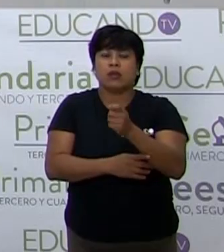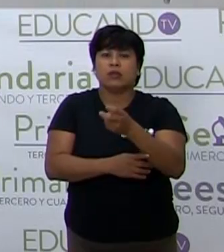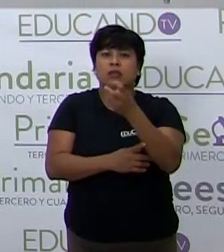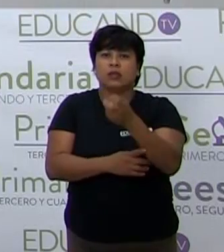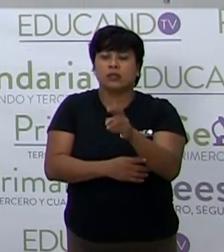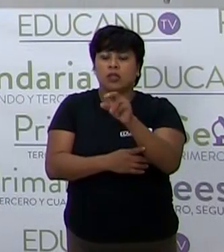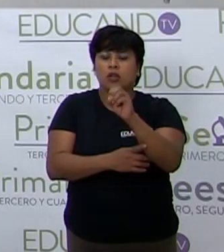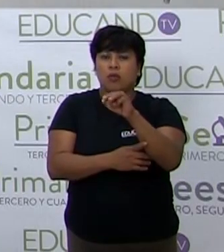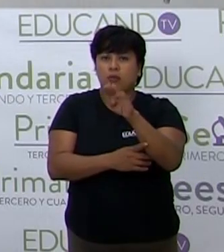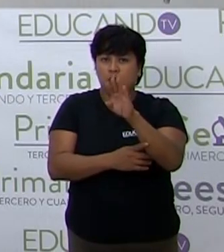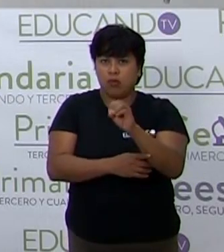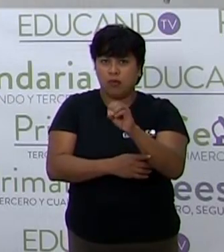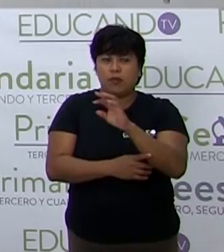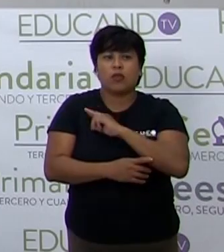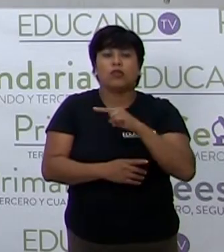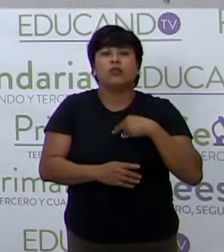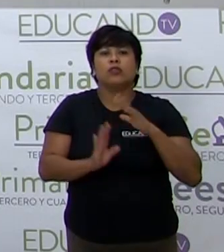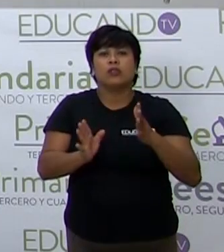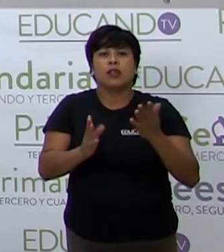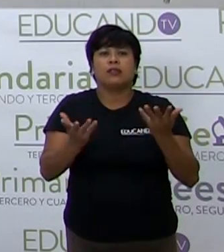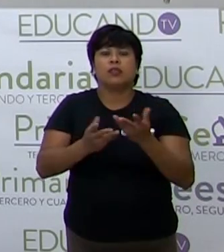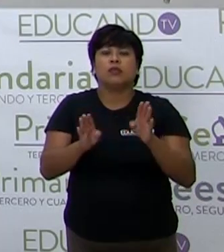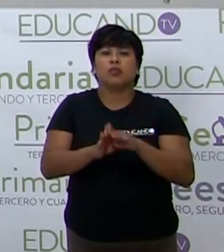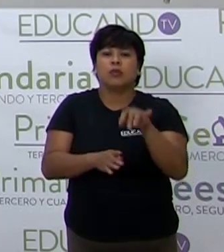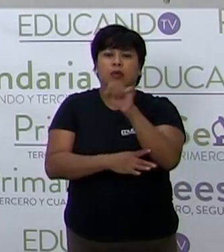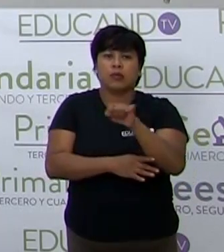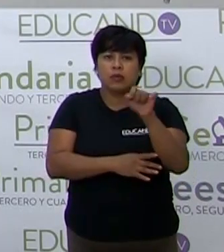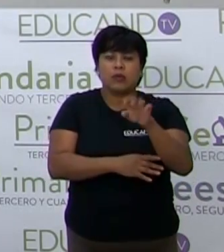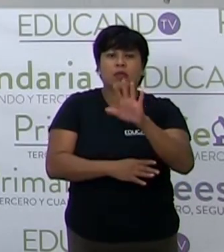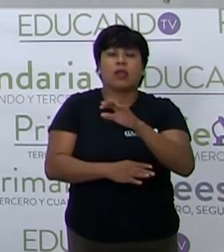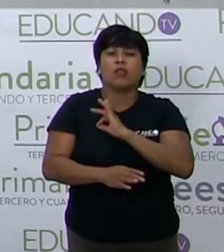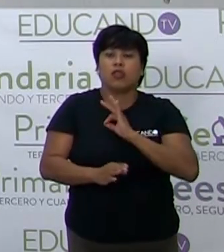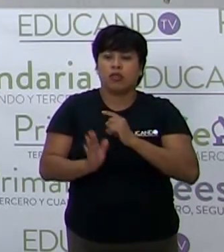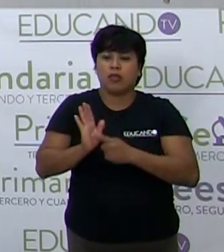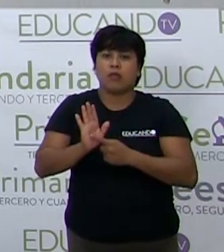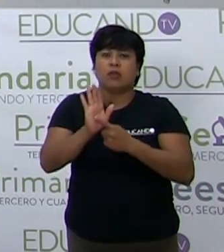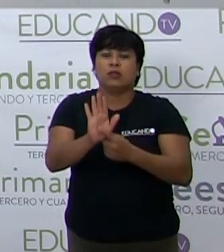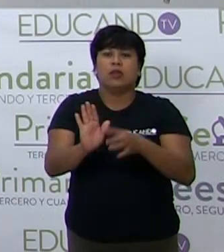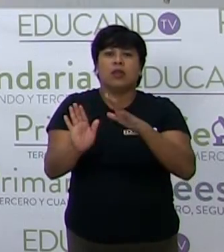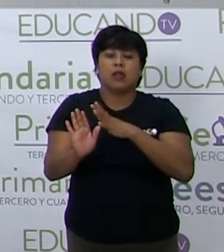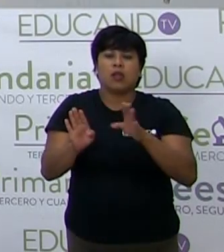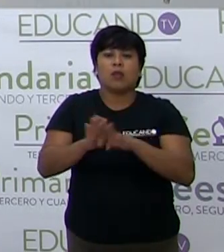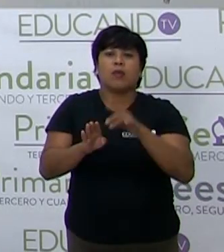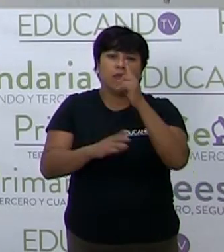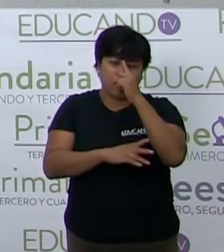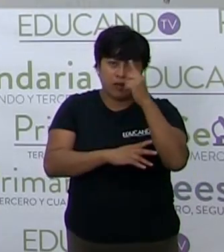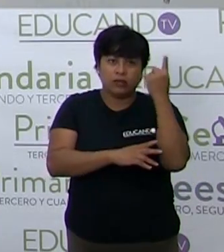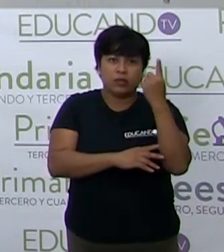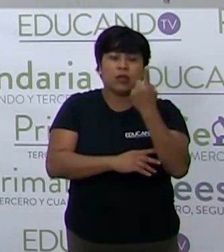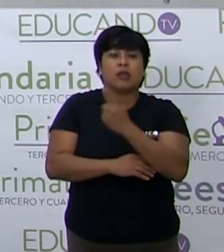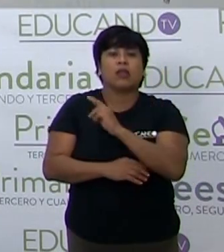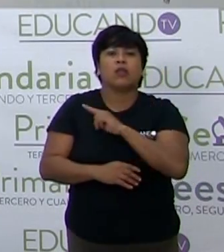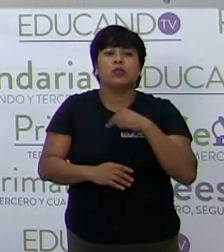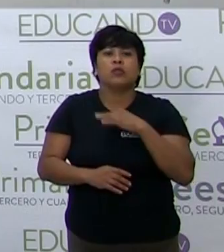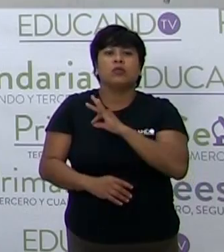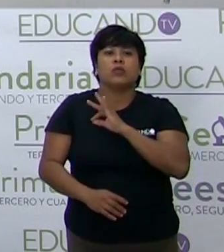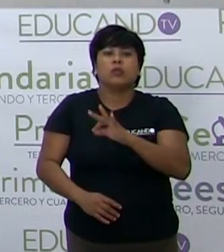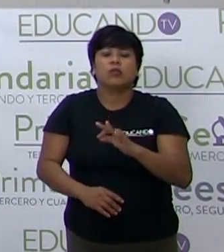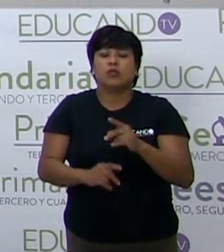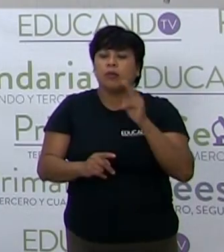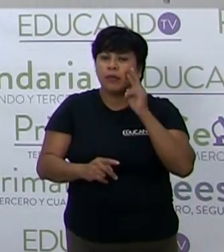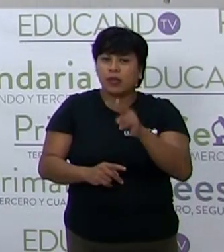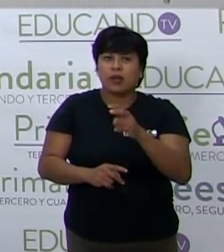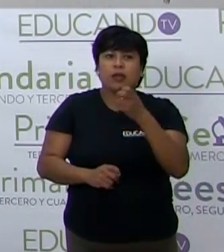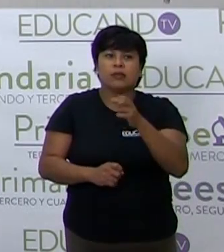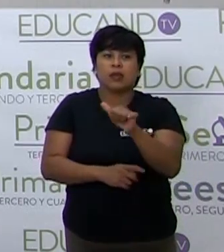este rombo. Ya hemos construido la fórmula, ya te presenté también una forma fácil también en la que podemos calcular